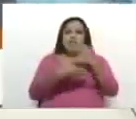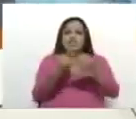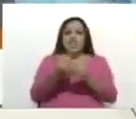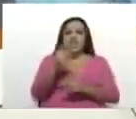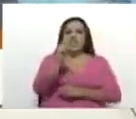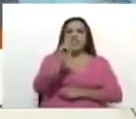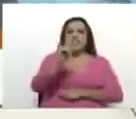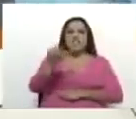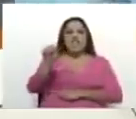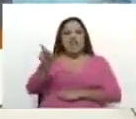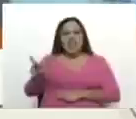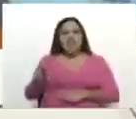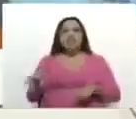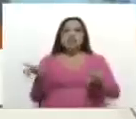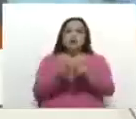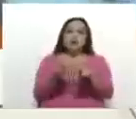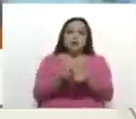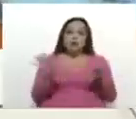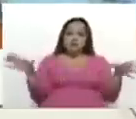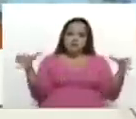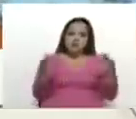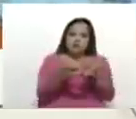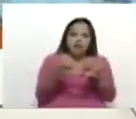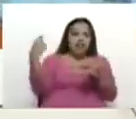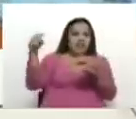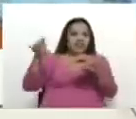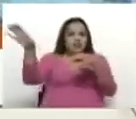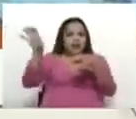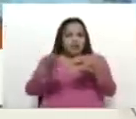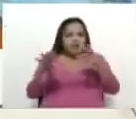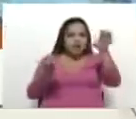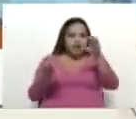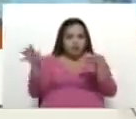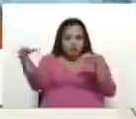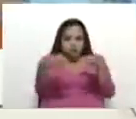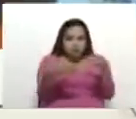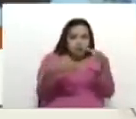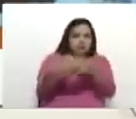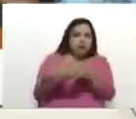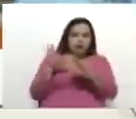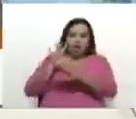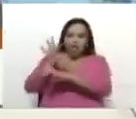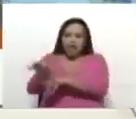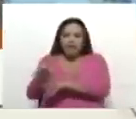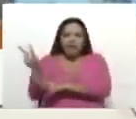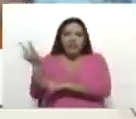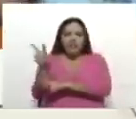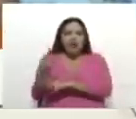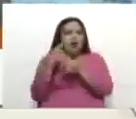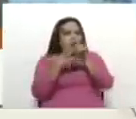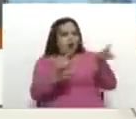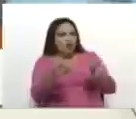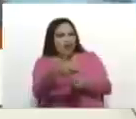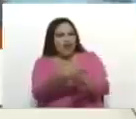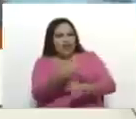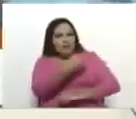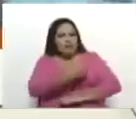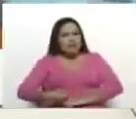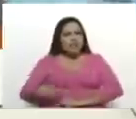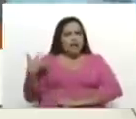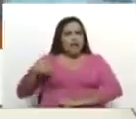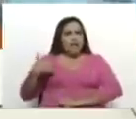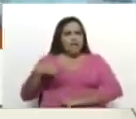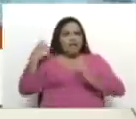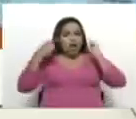eso es decir vamos a hacer una fuerza multinacional para invadir a Venezuela otro psicópata que fue presidente de la argentina